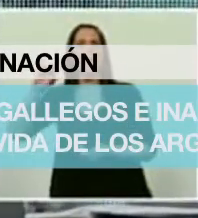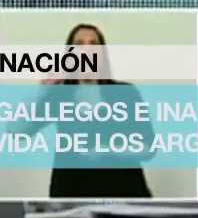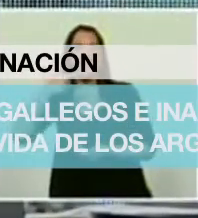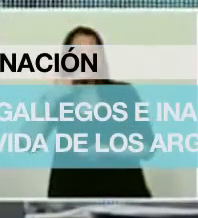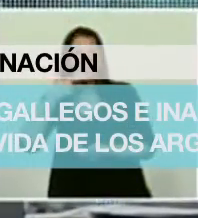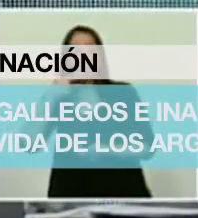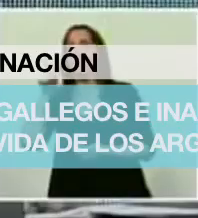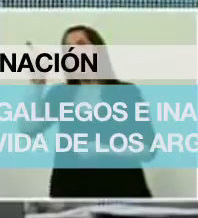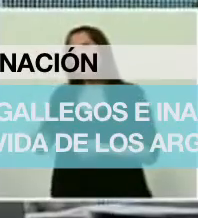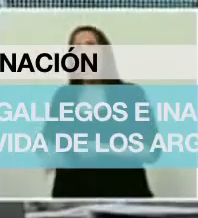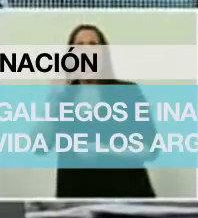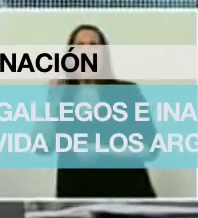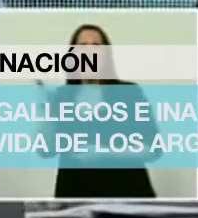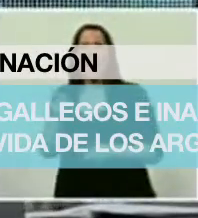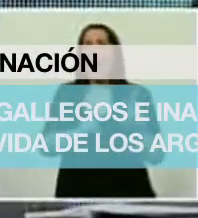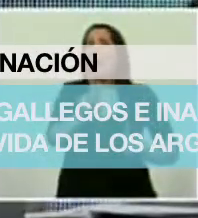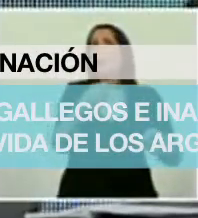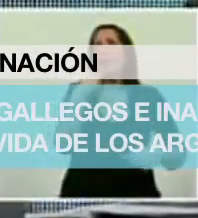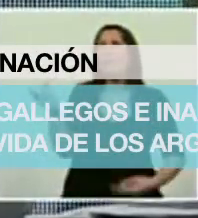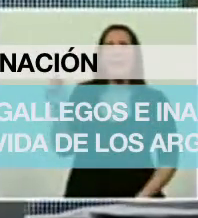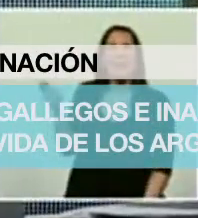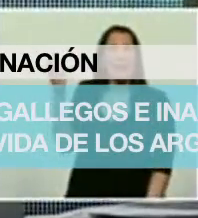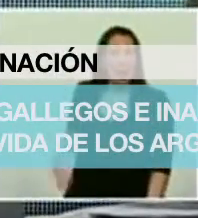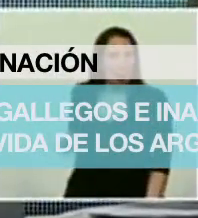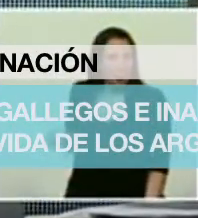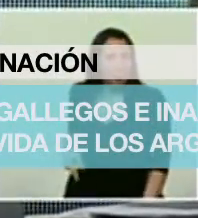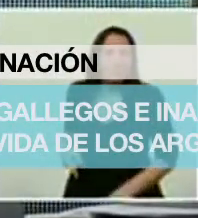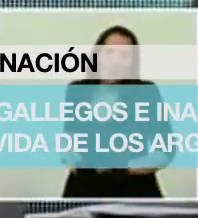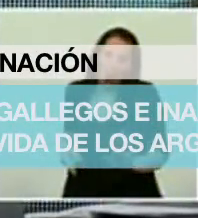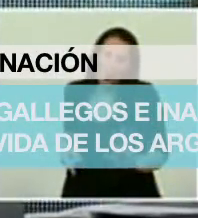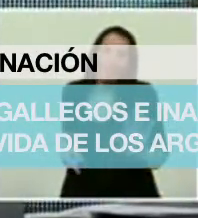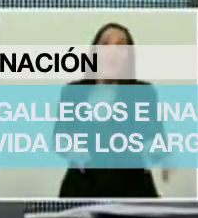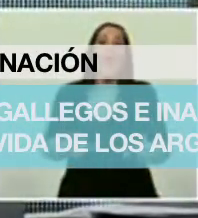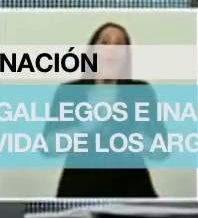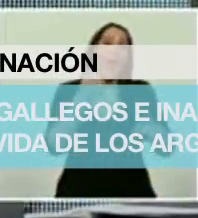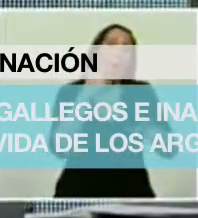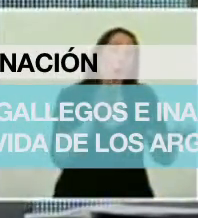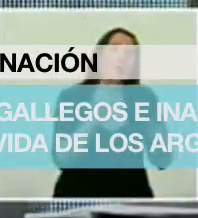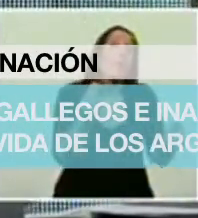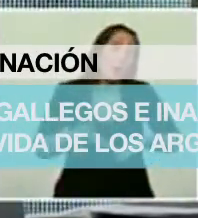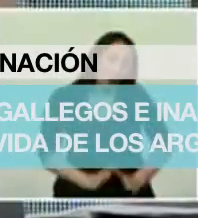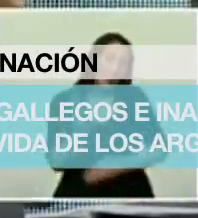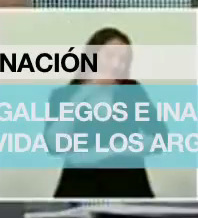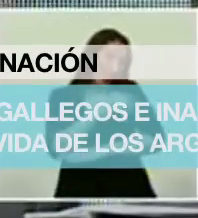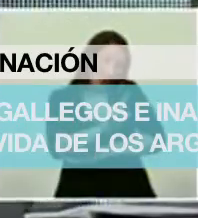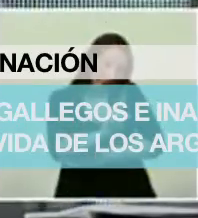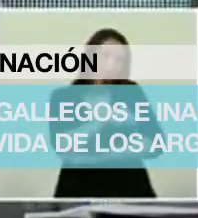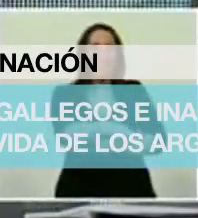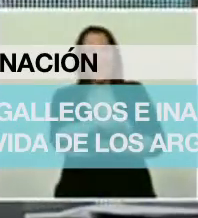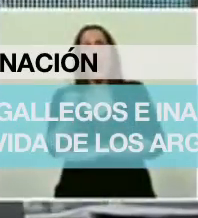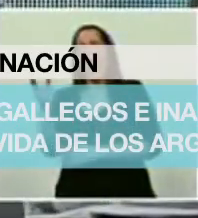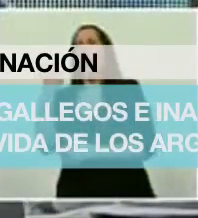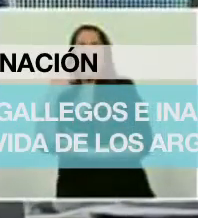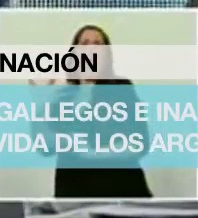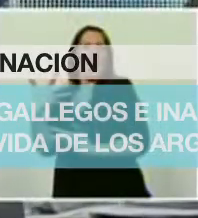la gente dirá, ¿quién será esto? Bueno, para los que no son santacruceños, Chuleta Michudis es una persona muy conocida de Puerto San